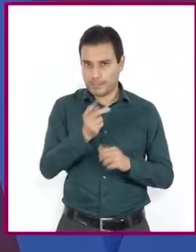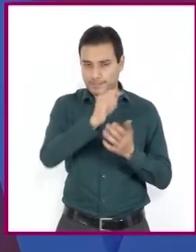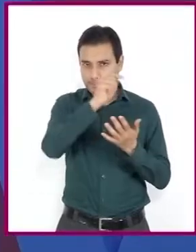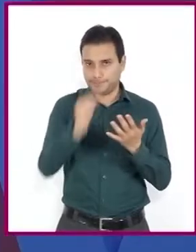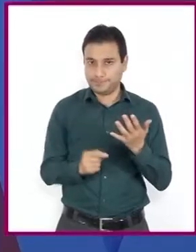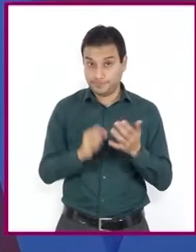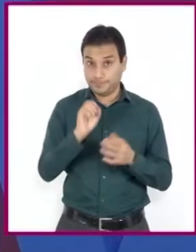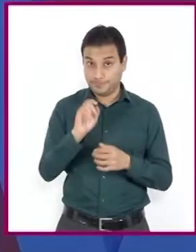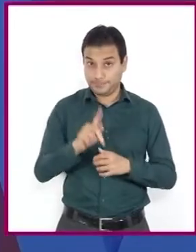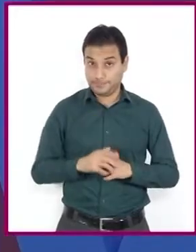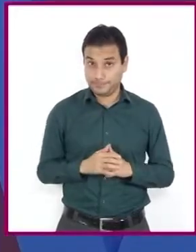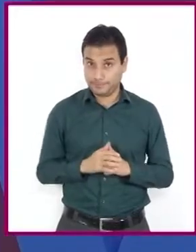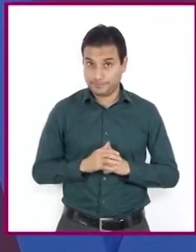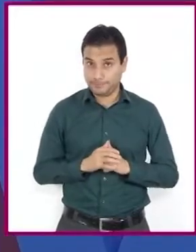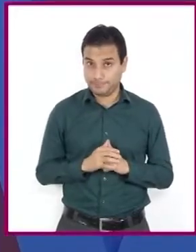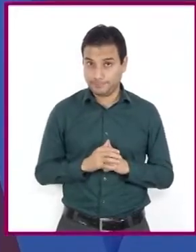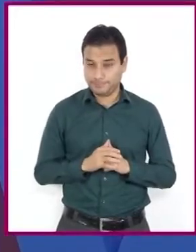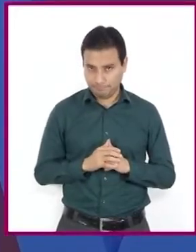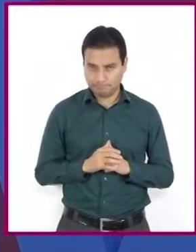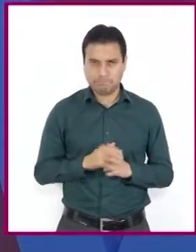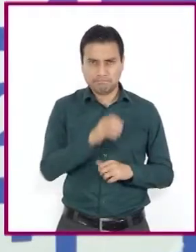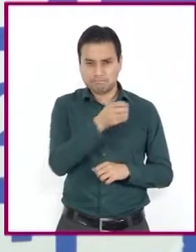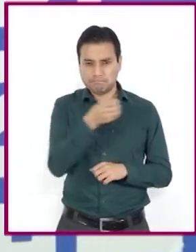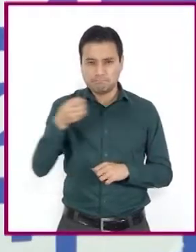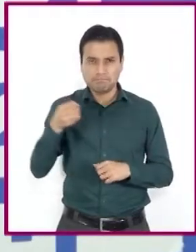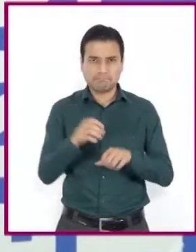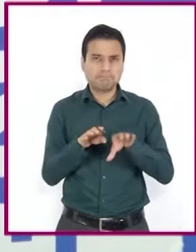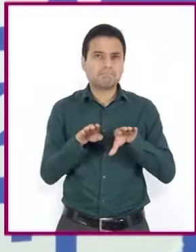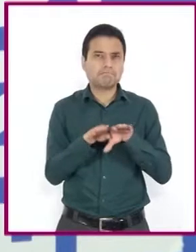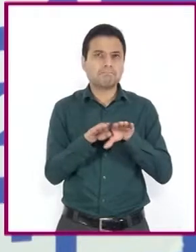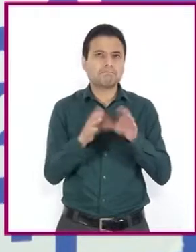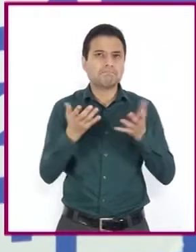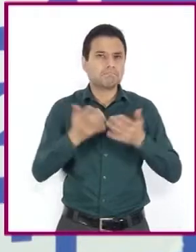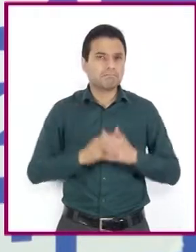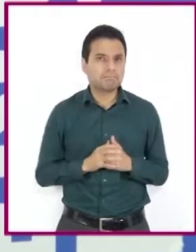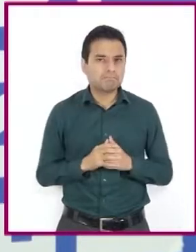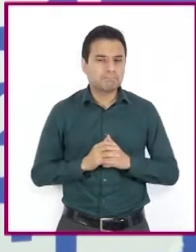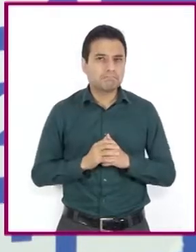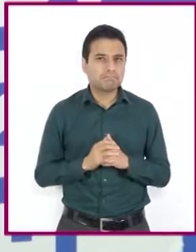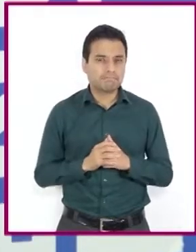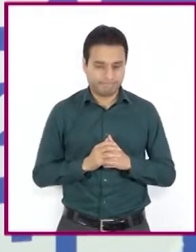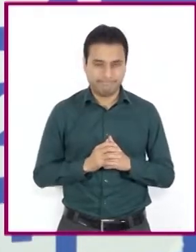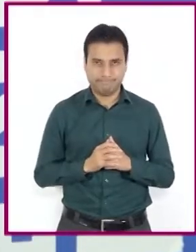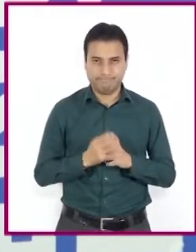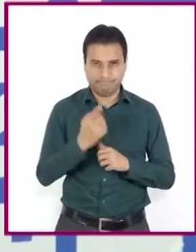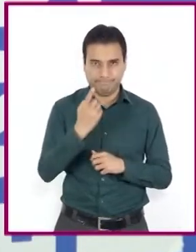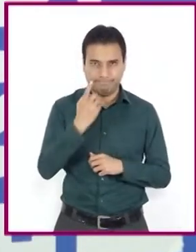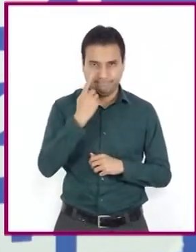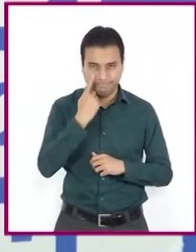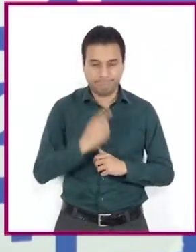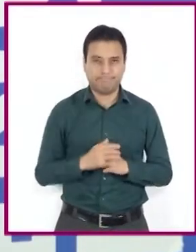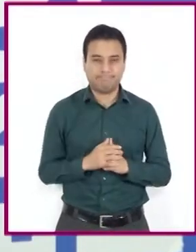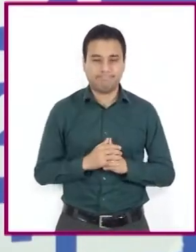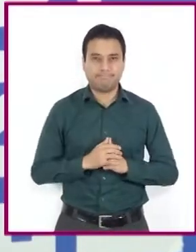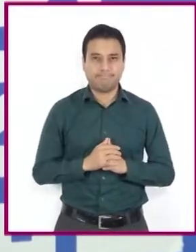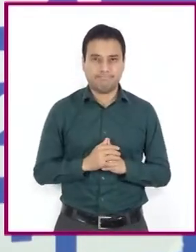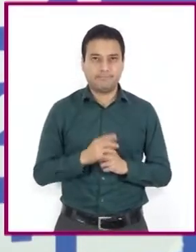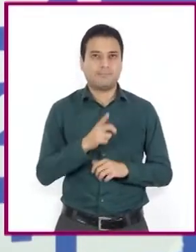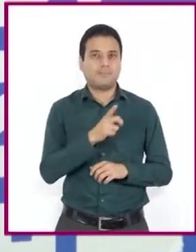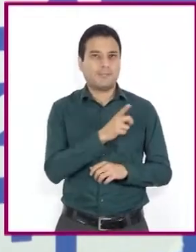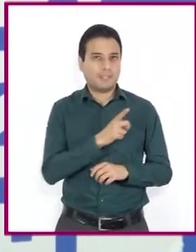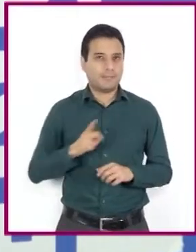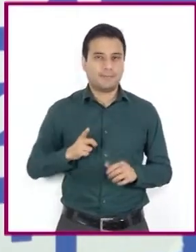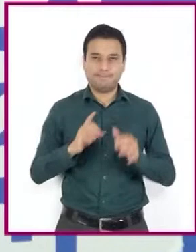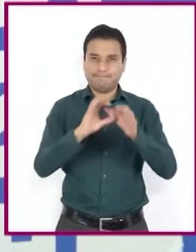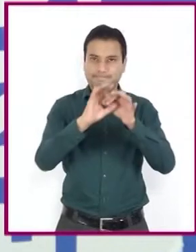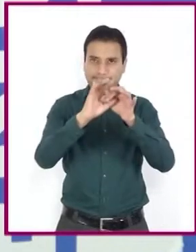respecto al orden que deben tener para formar un texto coherente. Es decir, que se entienda,